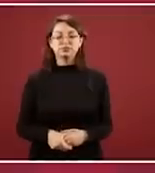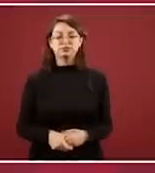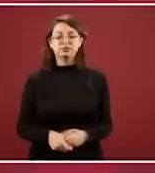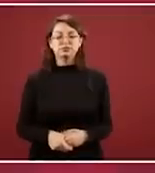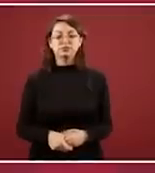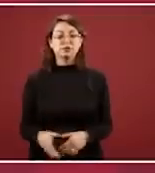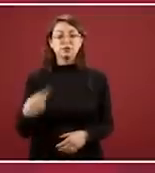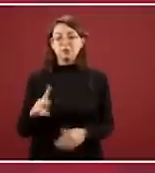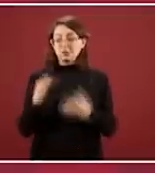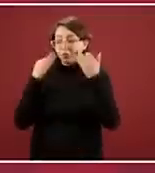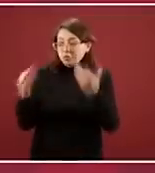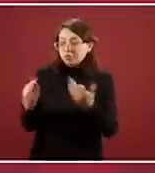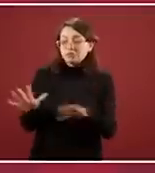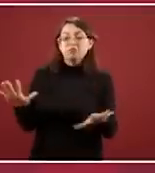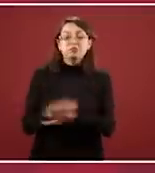están a la vista.